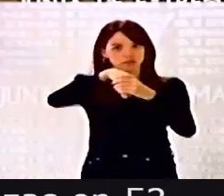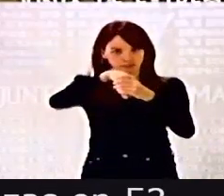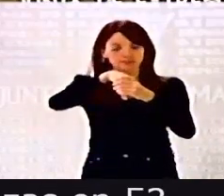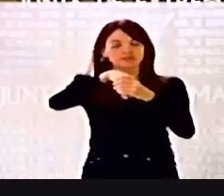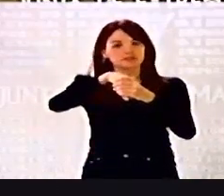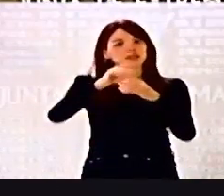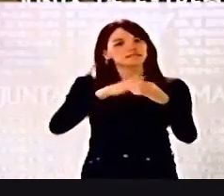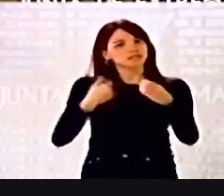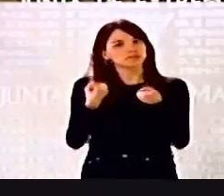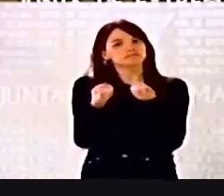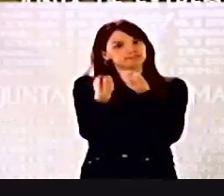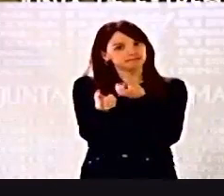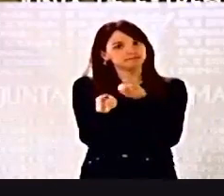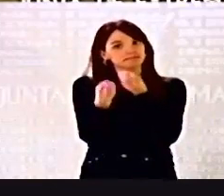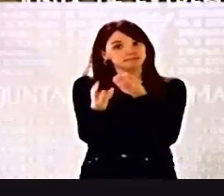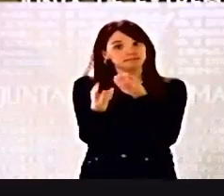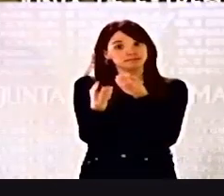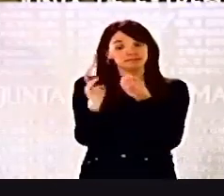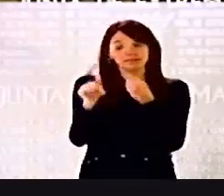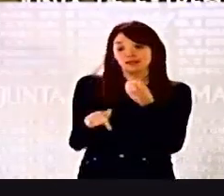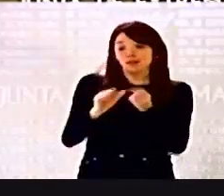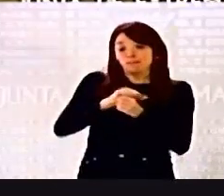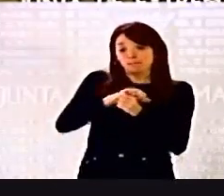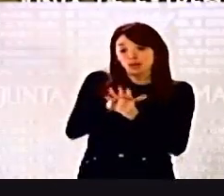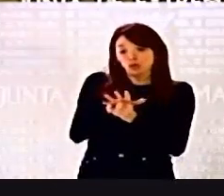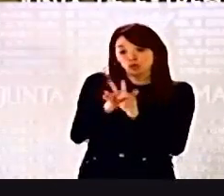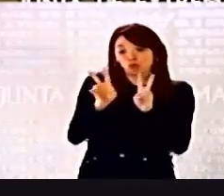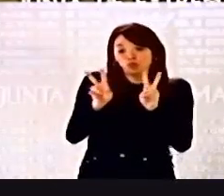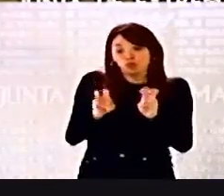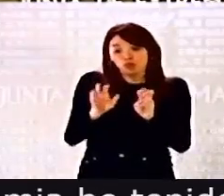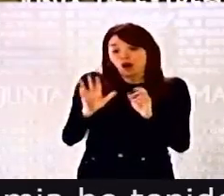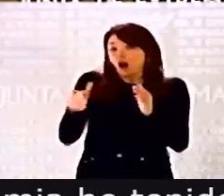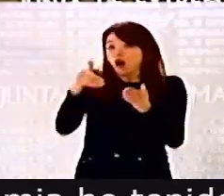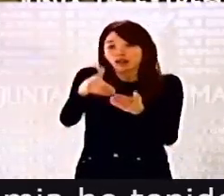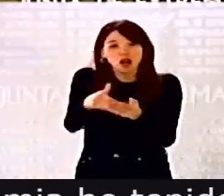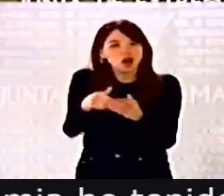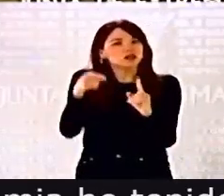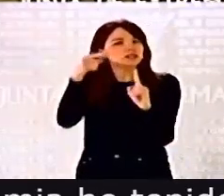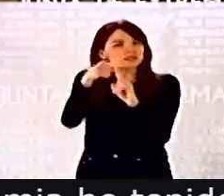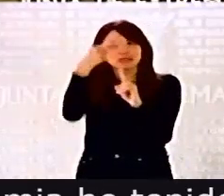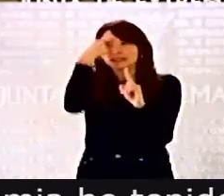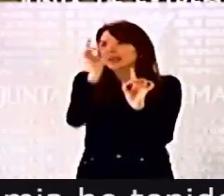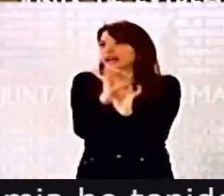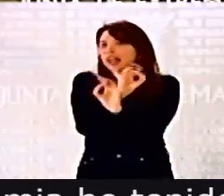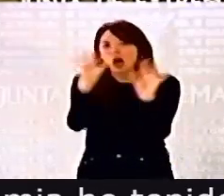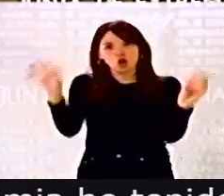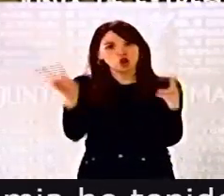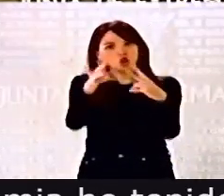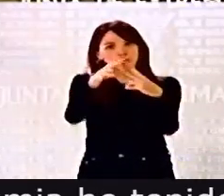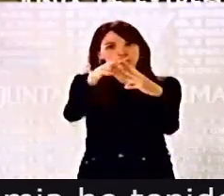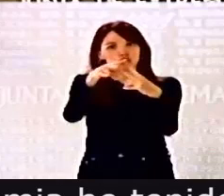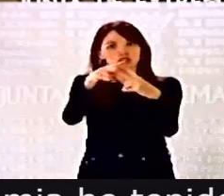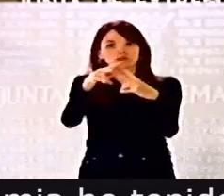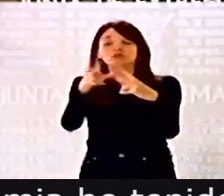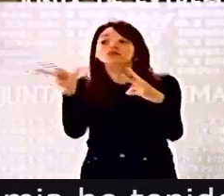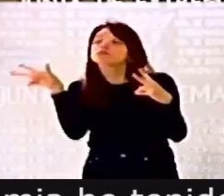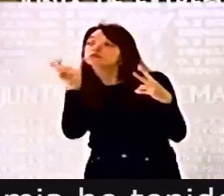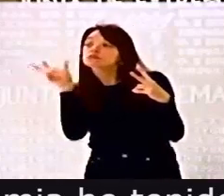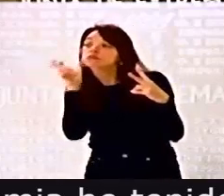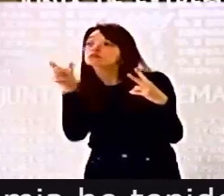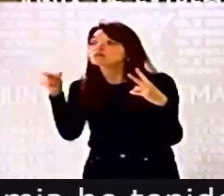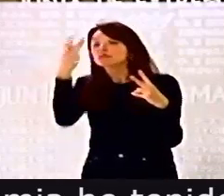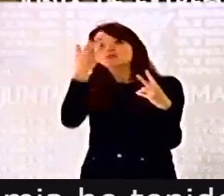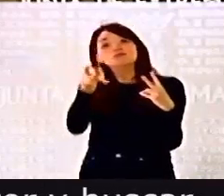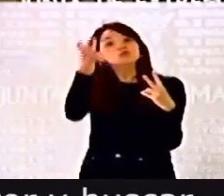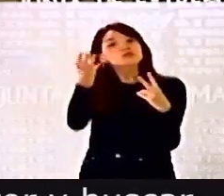que desde el comienzo de la pandemia he tenido dos criterios claros: escuchar las iniciativas del sector y buscar soluciones